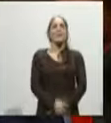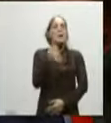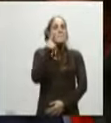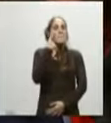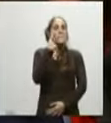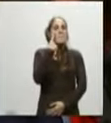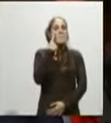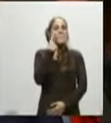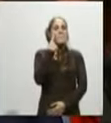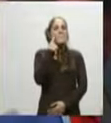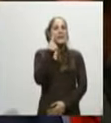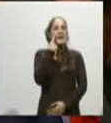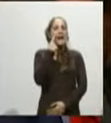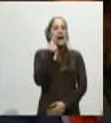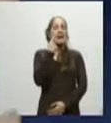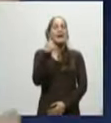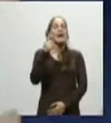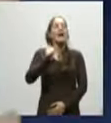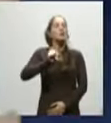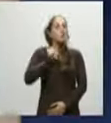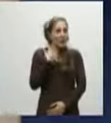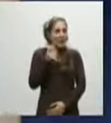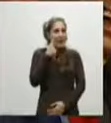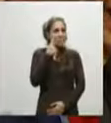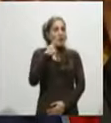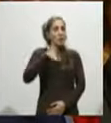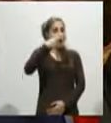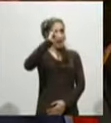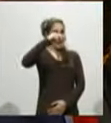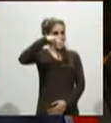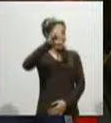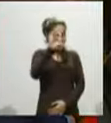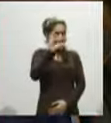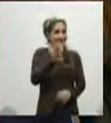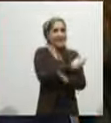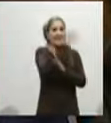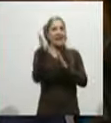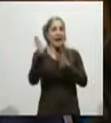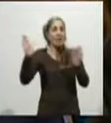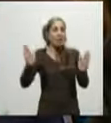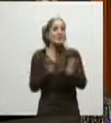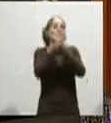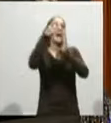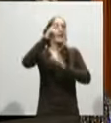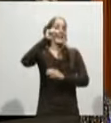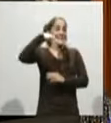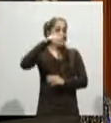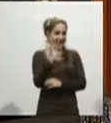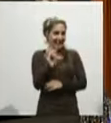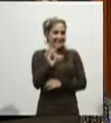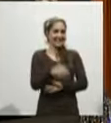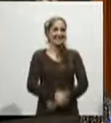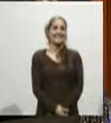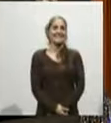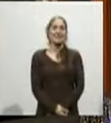tú has visto qué casualidad, Kiko. Dime, dime, Ginés. Yo soy Ginés y a mi lado el santo, San Ginés. Mira.